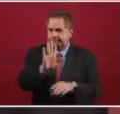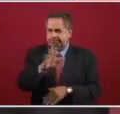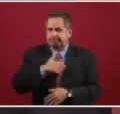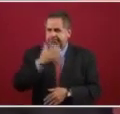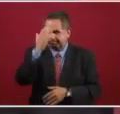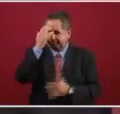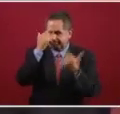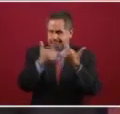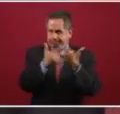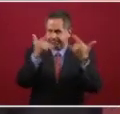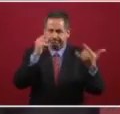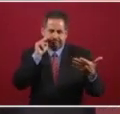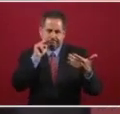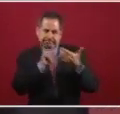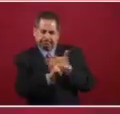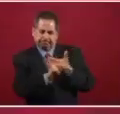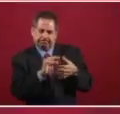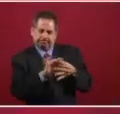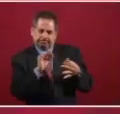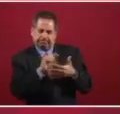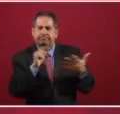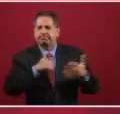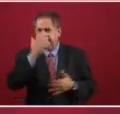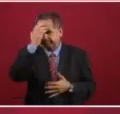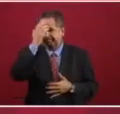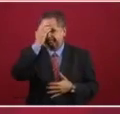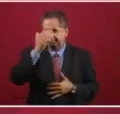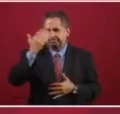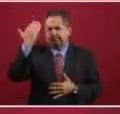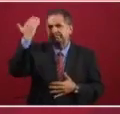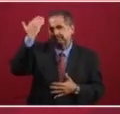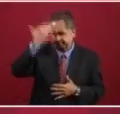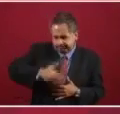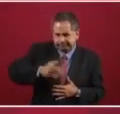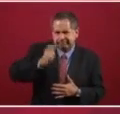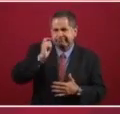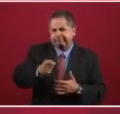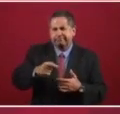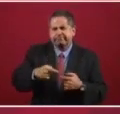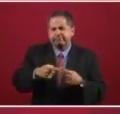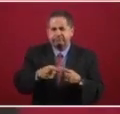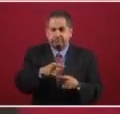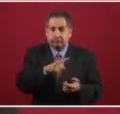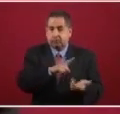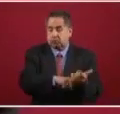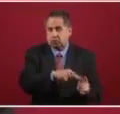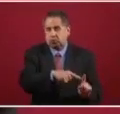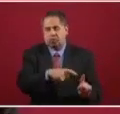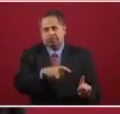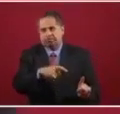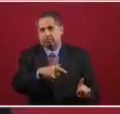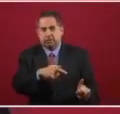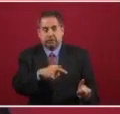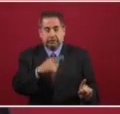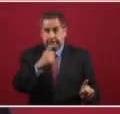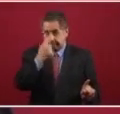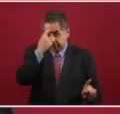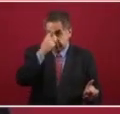historia muy bien, sé lo que son capaces de